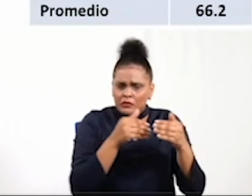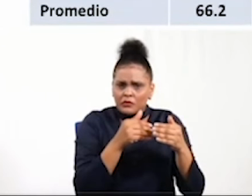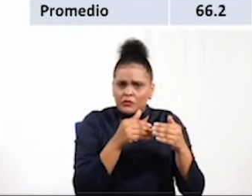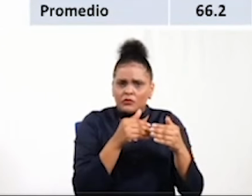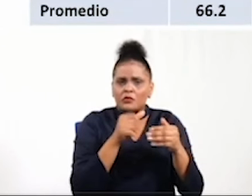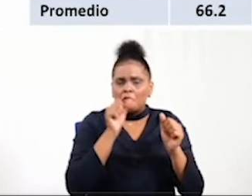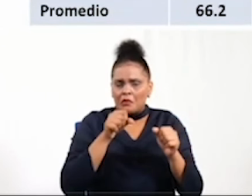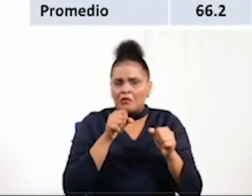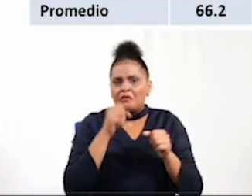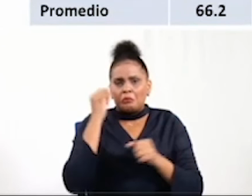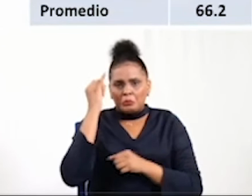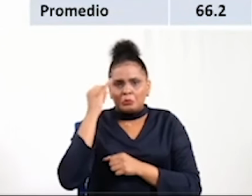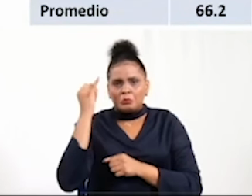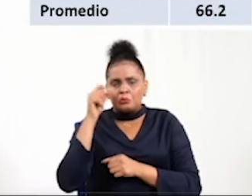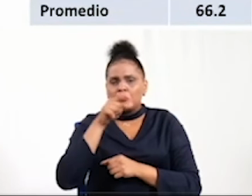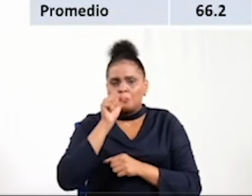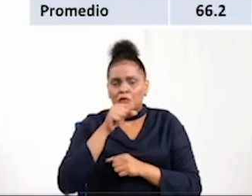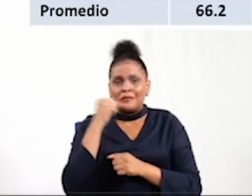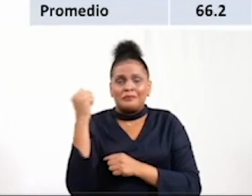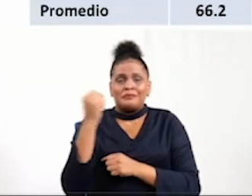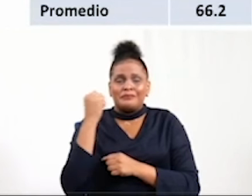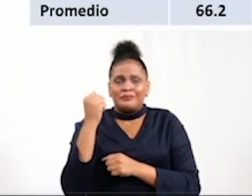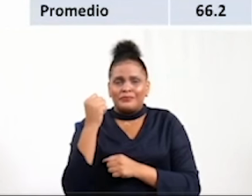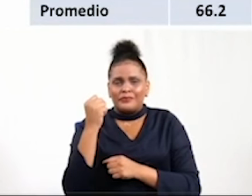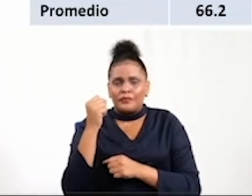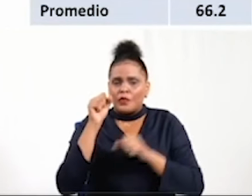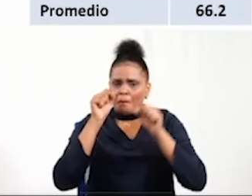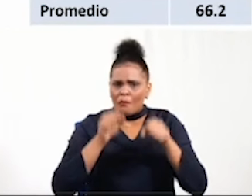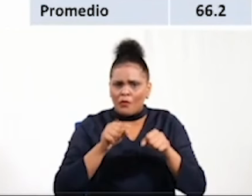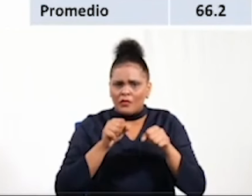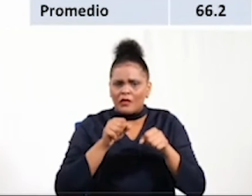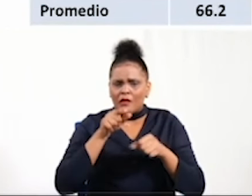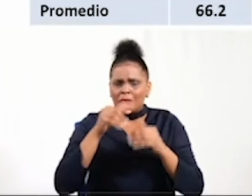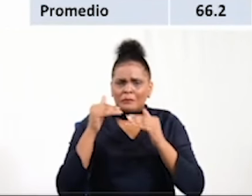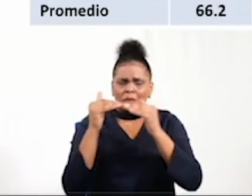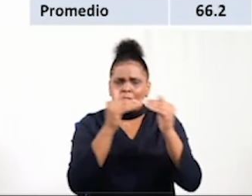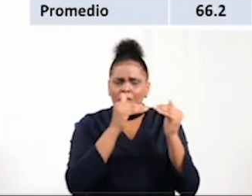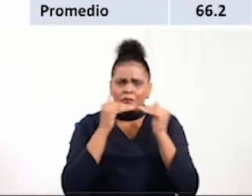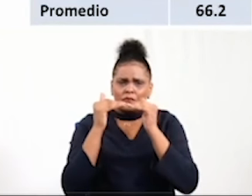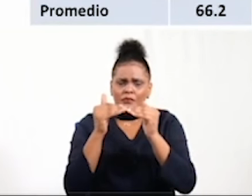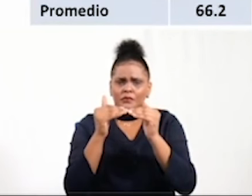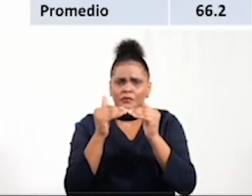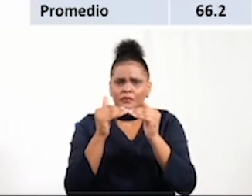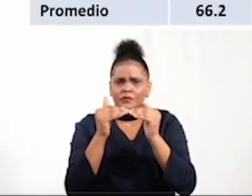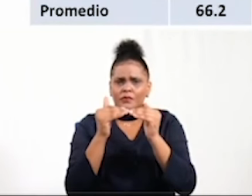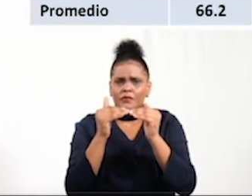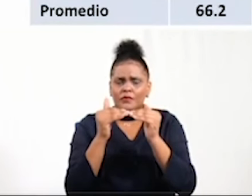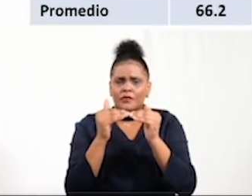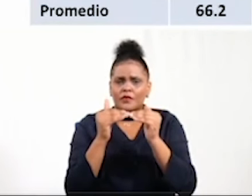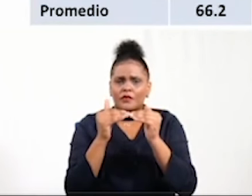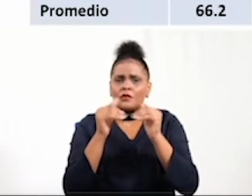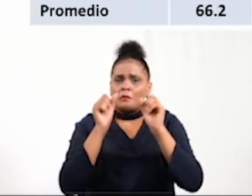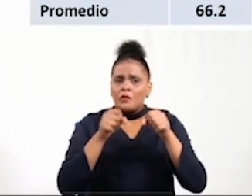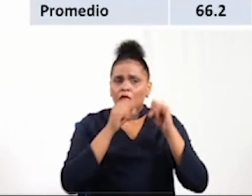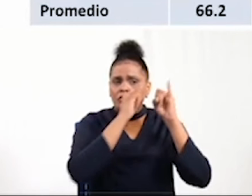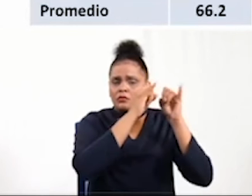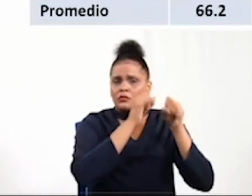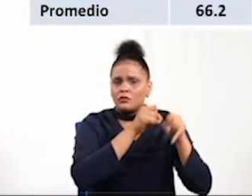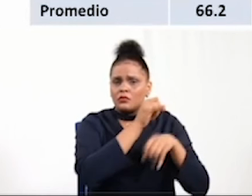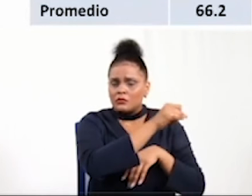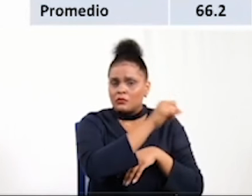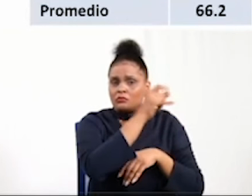ideal tiene muchas fortalezas tiene incluso constitucionalizada la paridad en poner unos ejemplos los indicadores